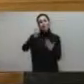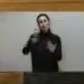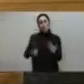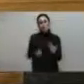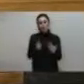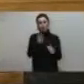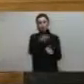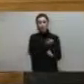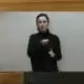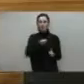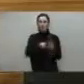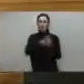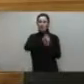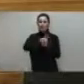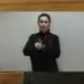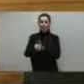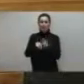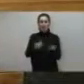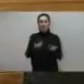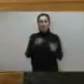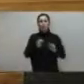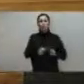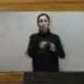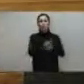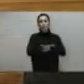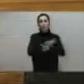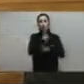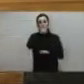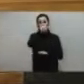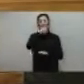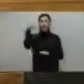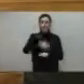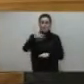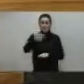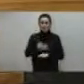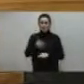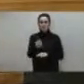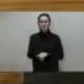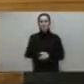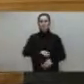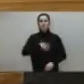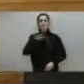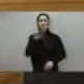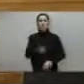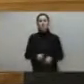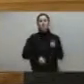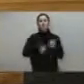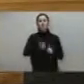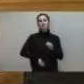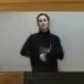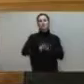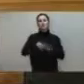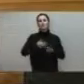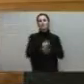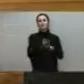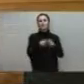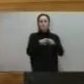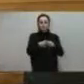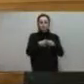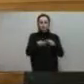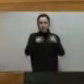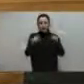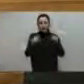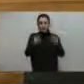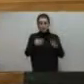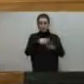autónomas vecinas. El Gobierno socialista del Principado de Asturias tiene el deber y la capacidad de mantener la competitividad de los astilleros asturianos,